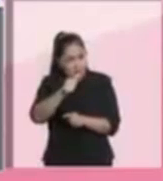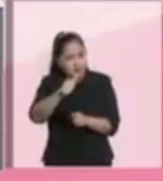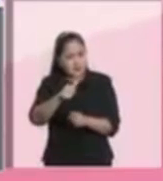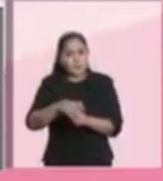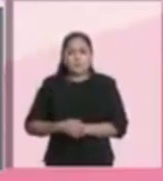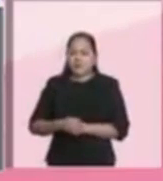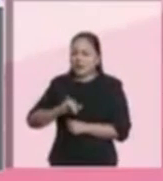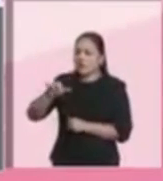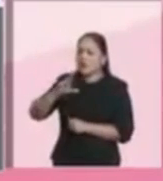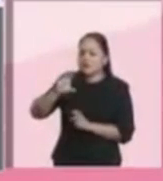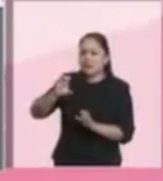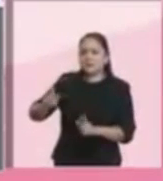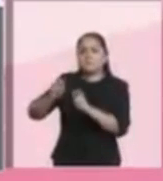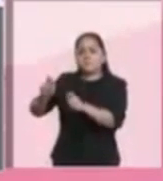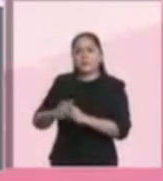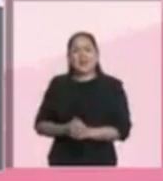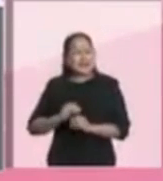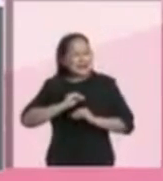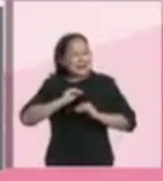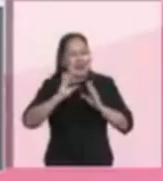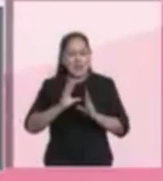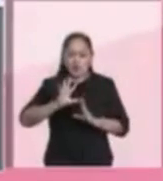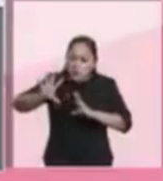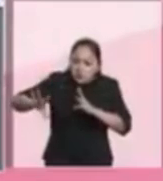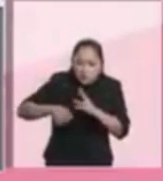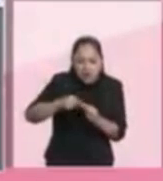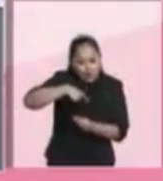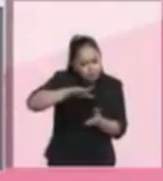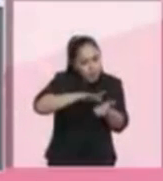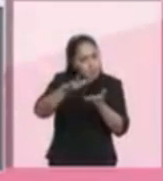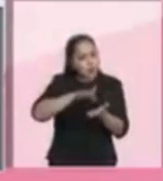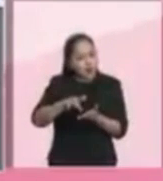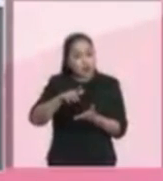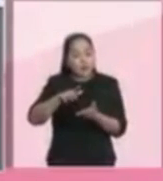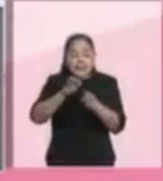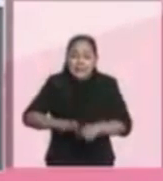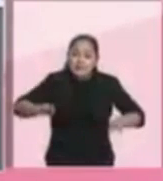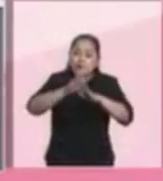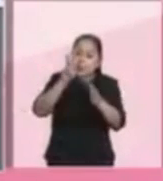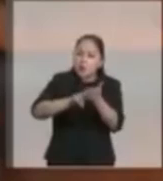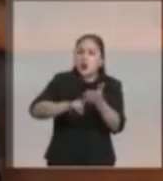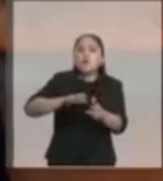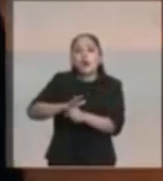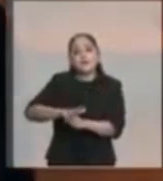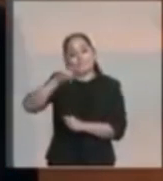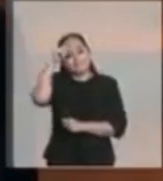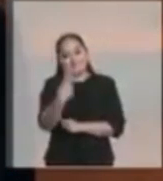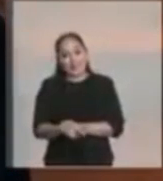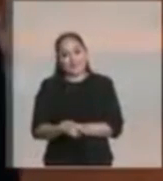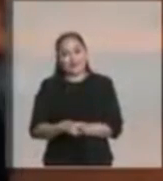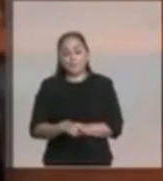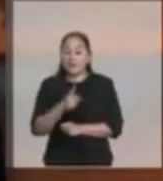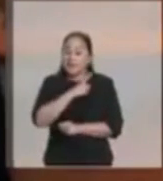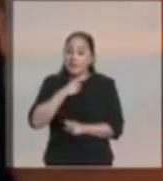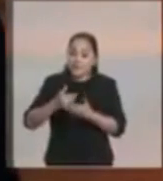y los restos nos tenemos que sumar. México es más importante que cualquiera de nosotros. Hay que apoyar precisamente eso, pero mírate que ahí te va. Hay que presentar